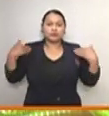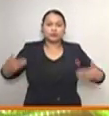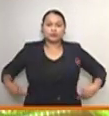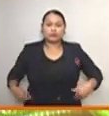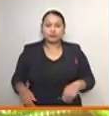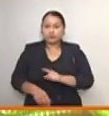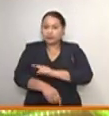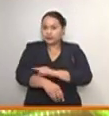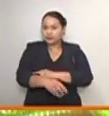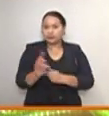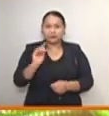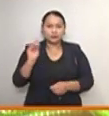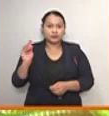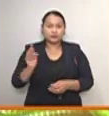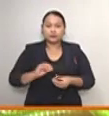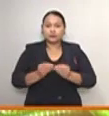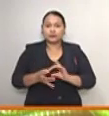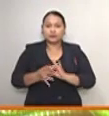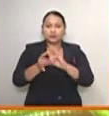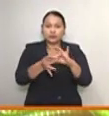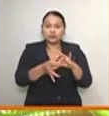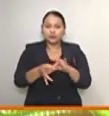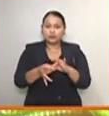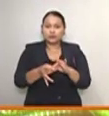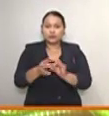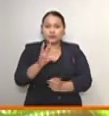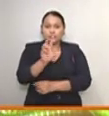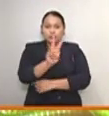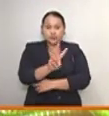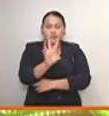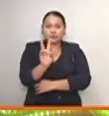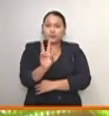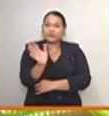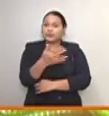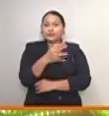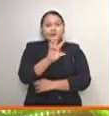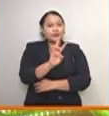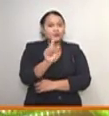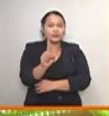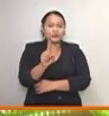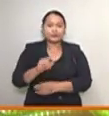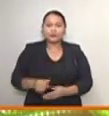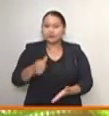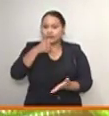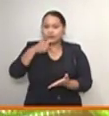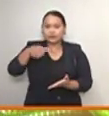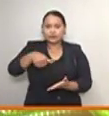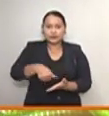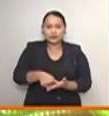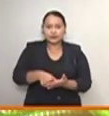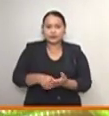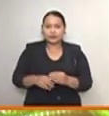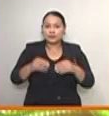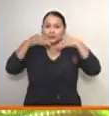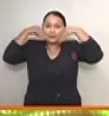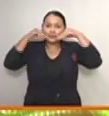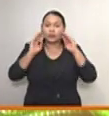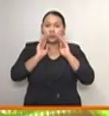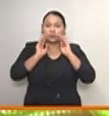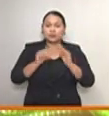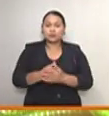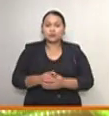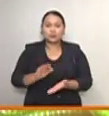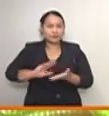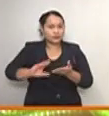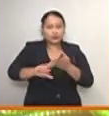el antebrazo derecho. Otros números que le relacionan son el 27 y el 61. Carta astrológica Géminis. Pero si tú invertiste